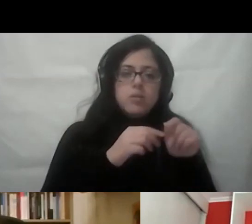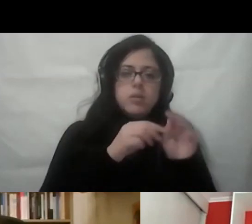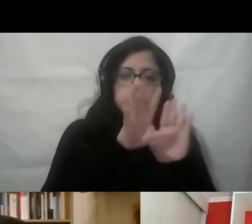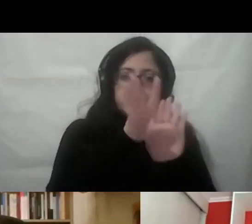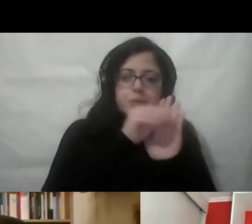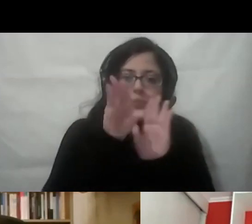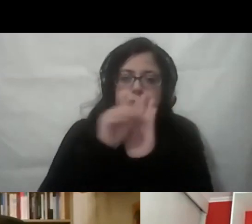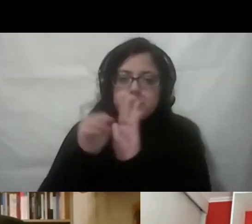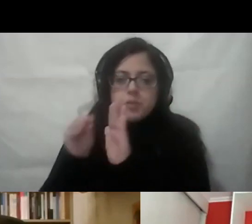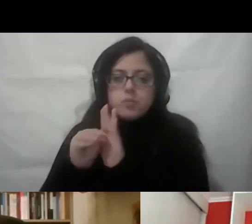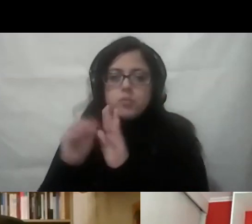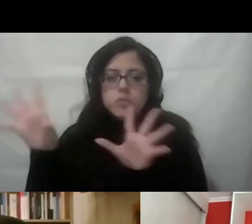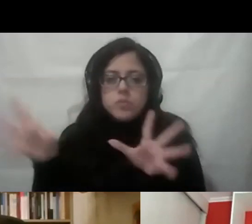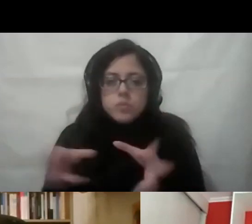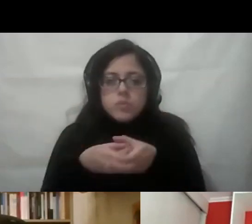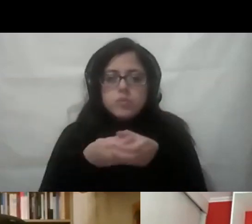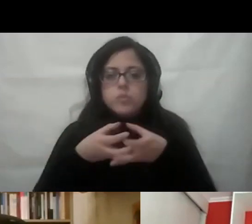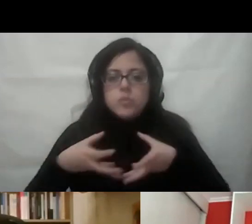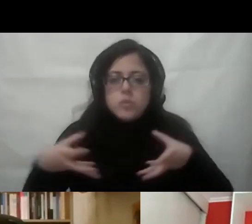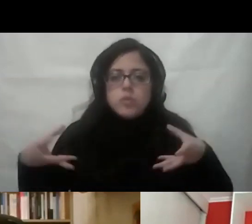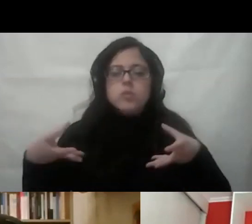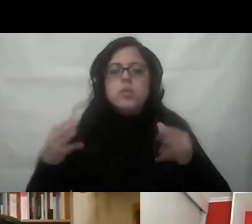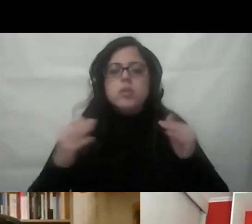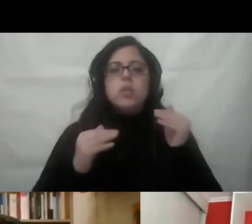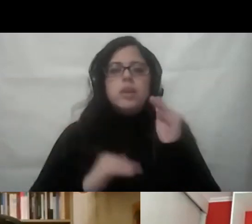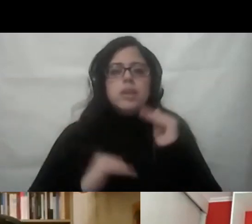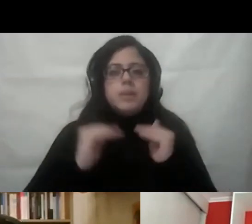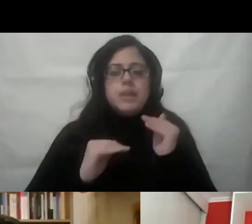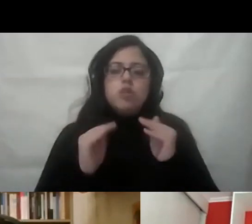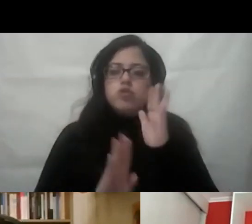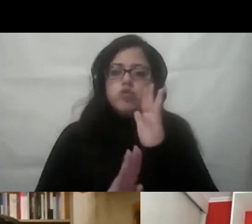base al desarrollo de la identidad.